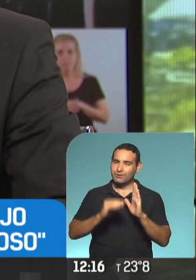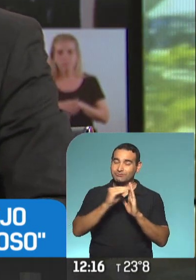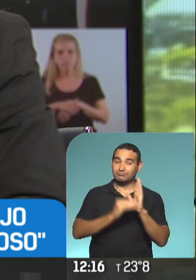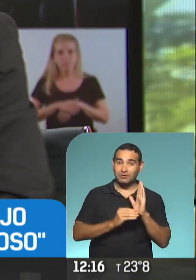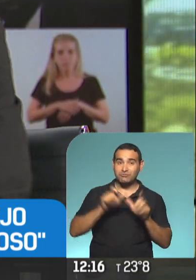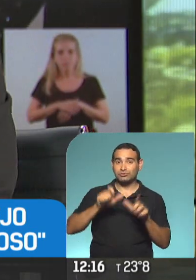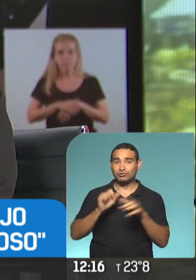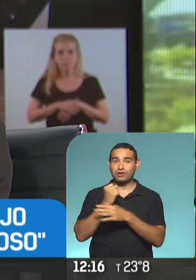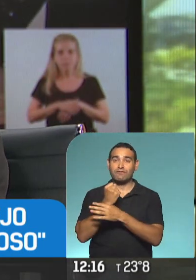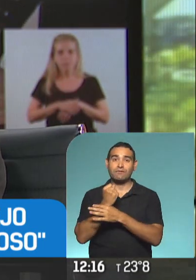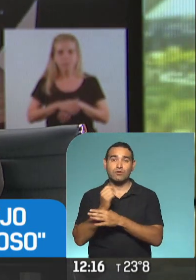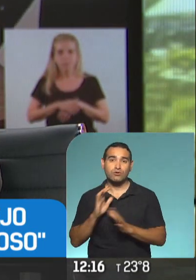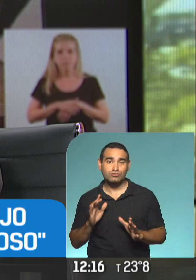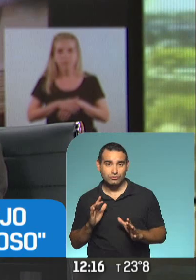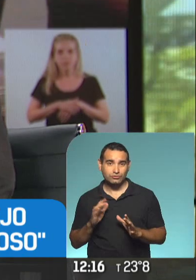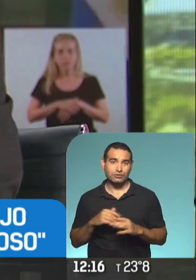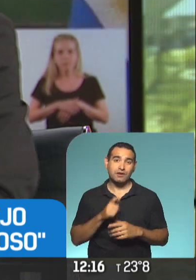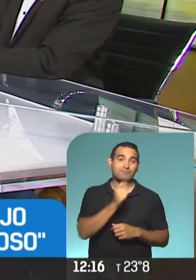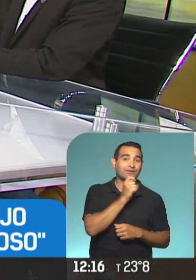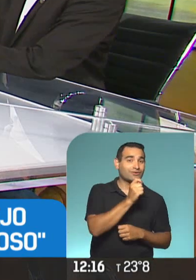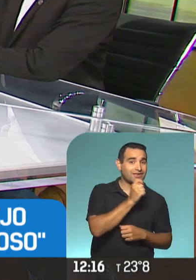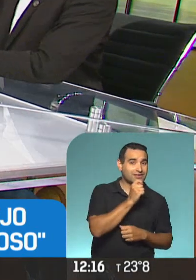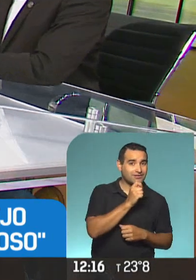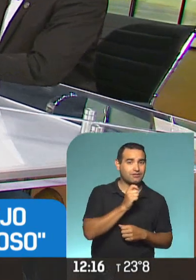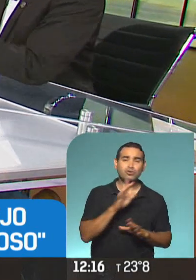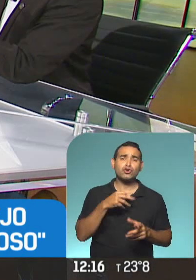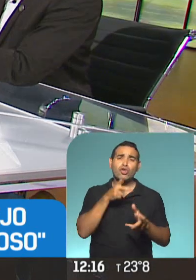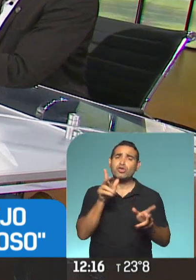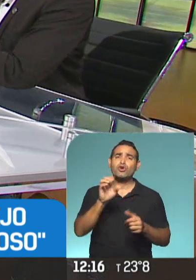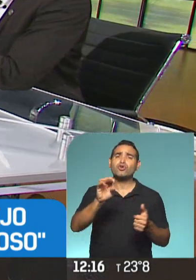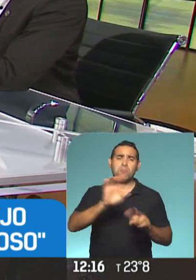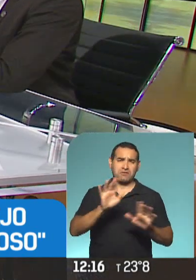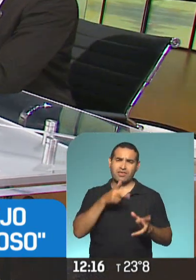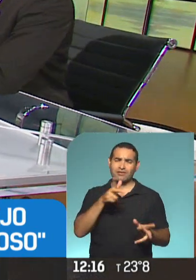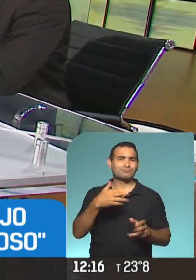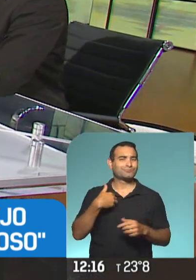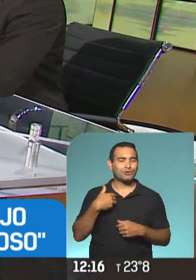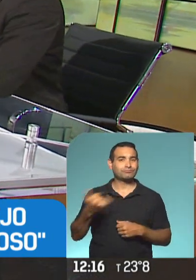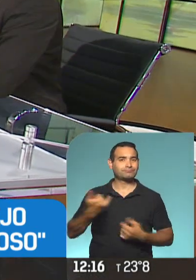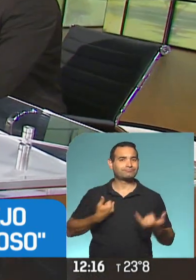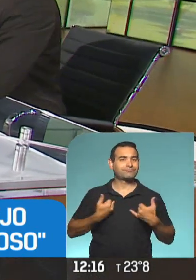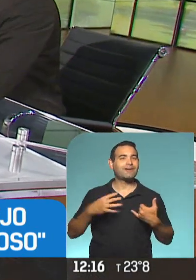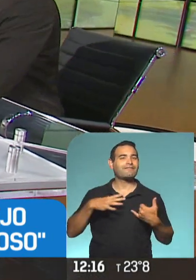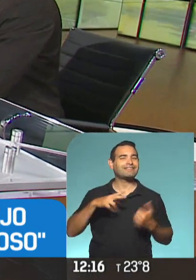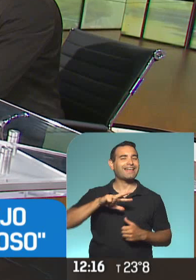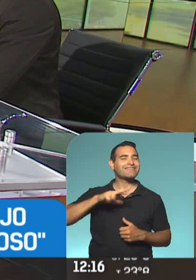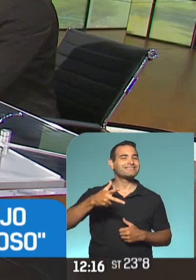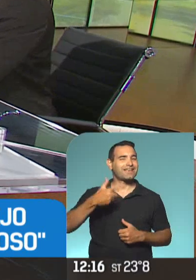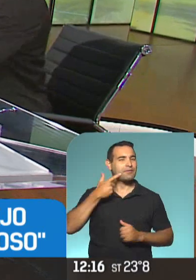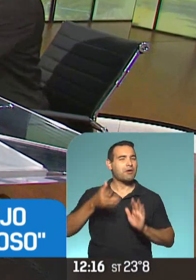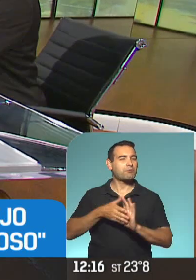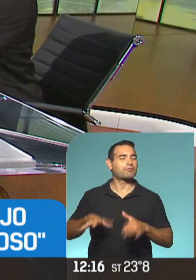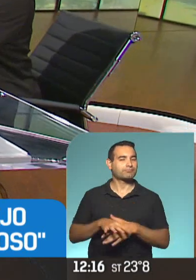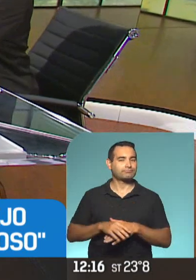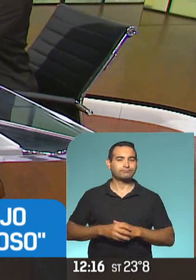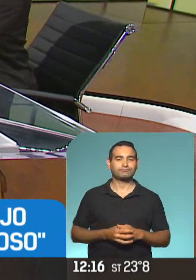de la farándula, gente del periodismo. No voy a nombrar a ninguno, porque yo tengo eso de 2 fuentes, me faltaría una tercera para poder Sí, decirlo. el tema no es lo voy a hasta